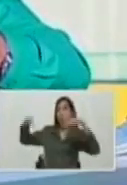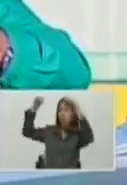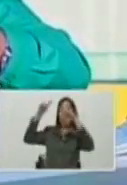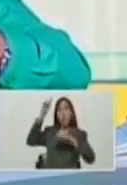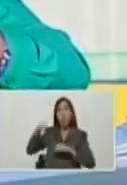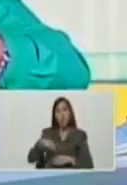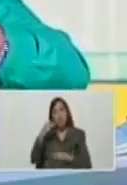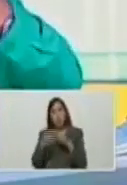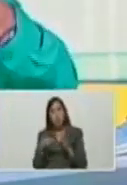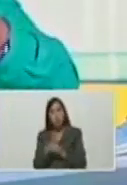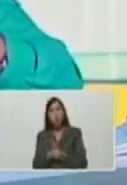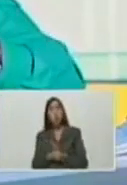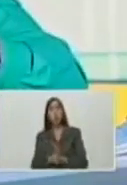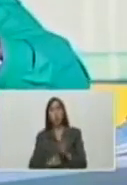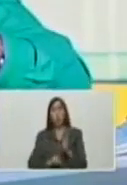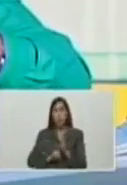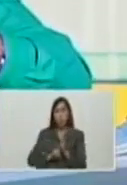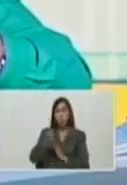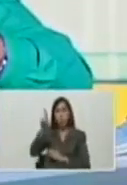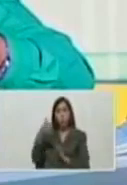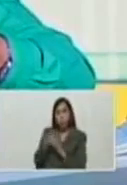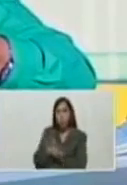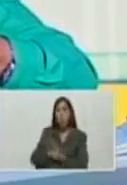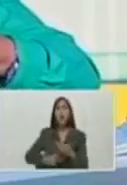del Apolo 11.